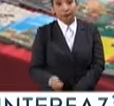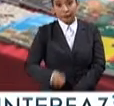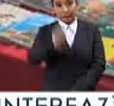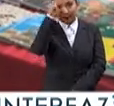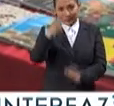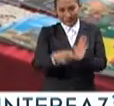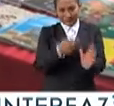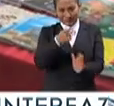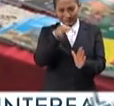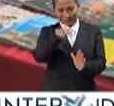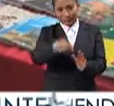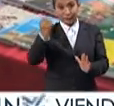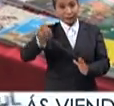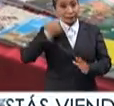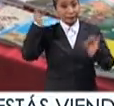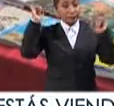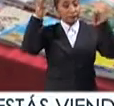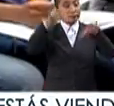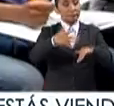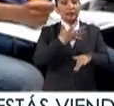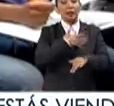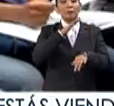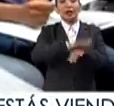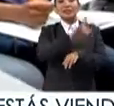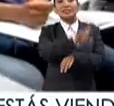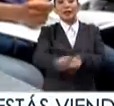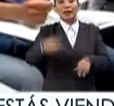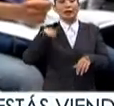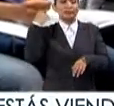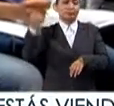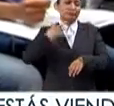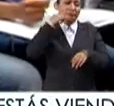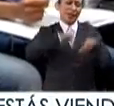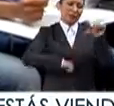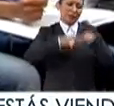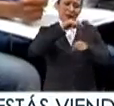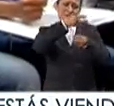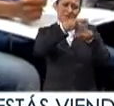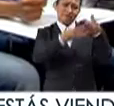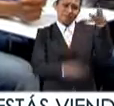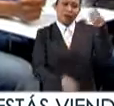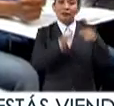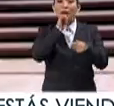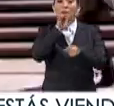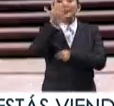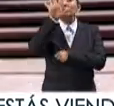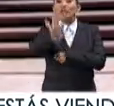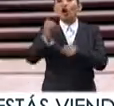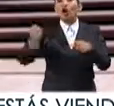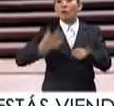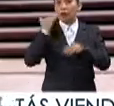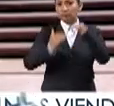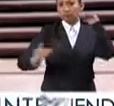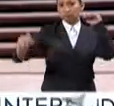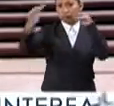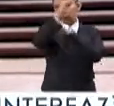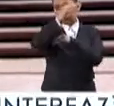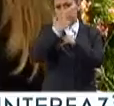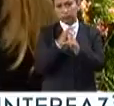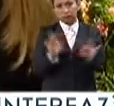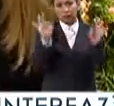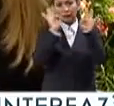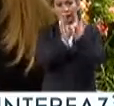primera edición este congreso contó con más de 100 ponencias y actividades además de cinco conferencias plenarias